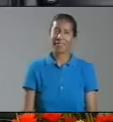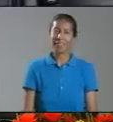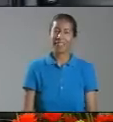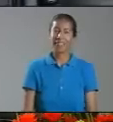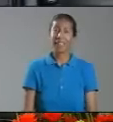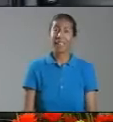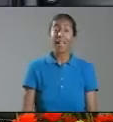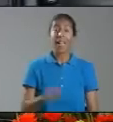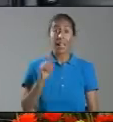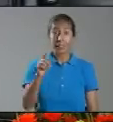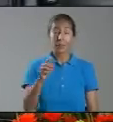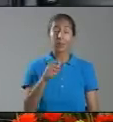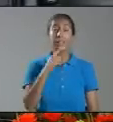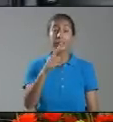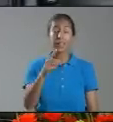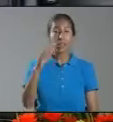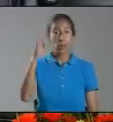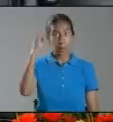Eso es decirlo de memoria.